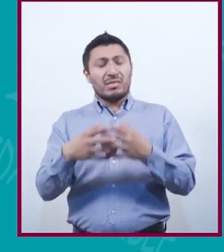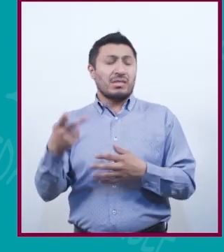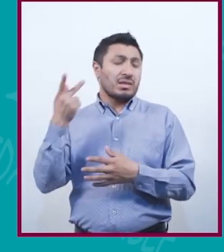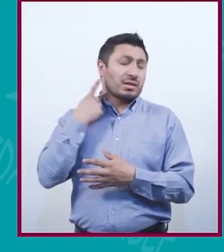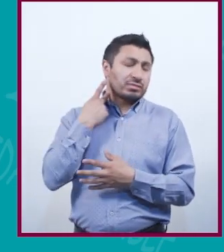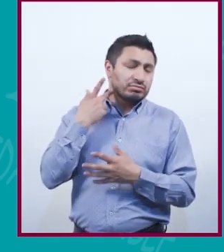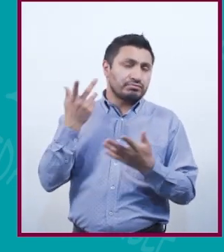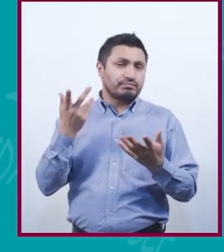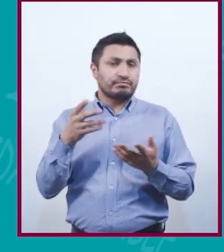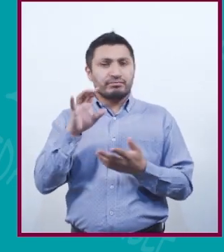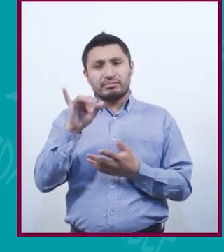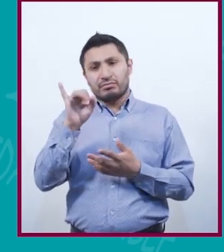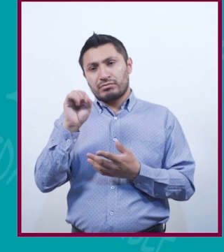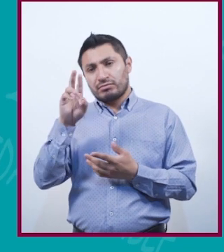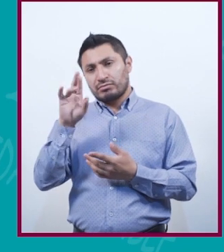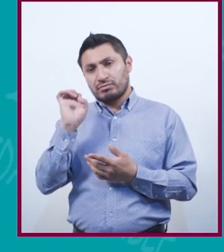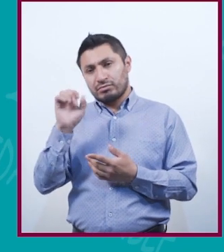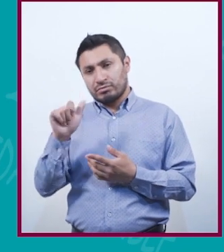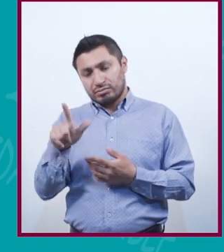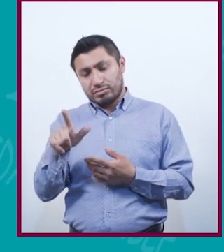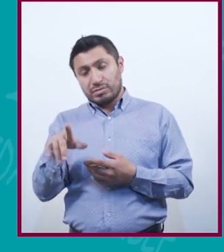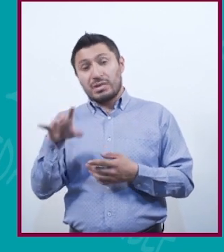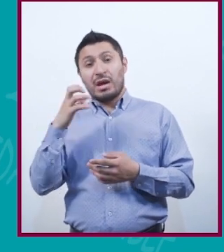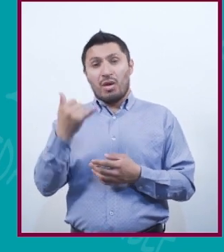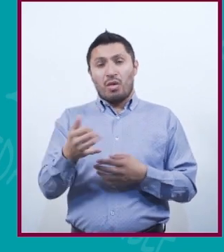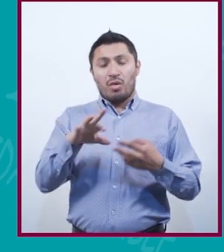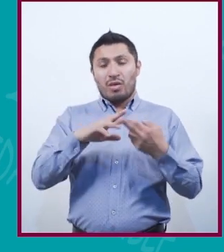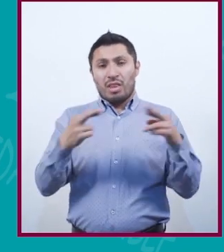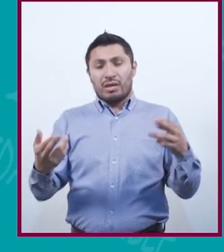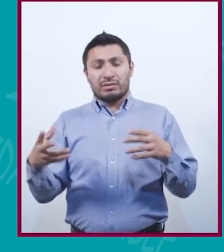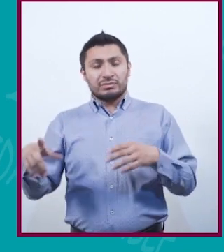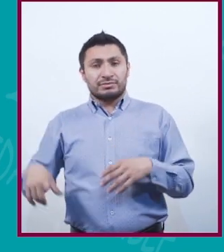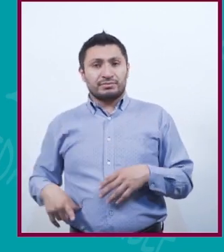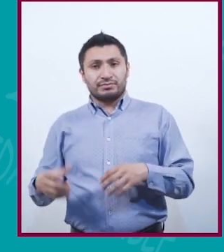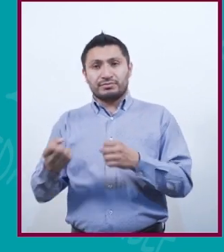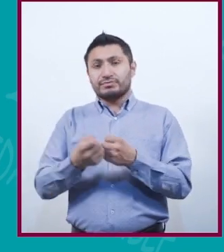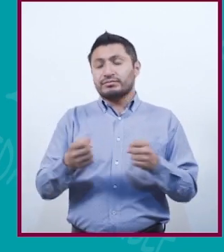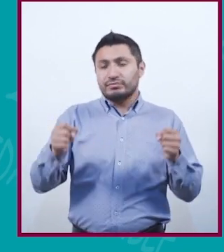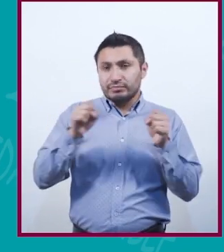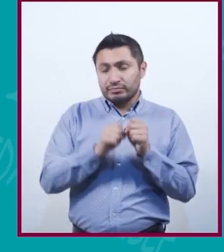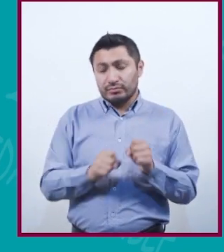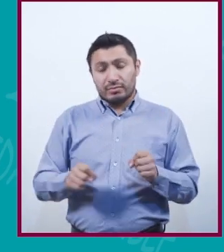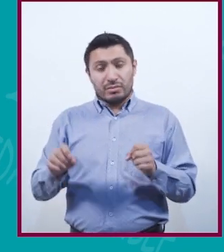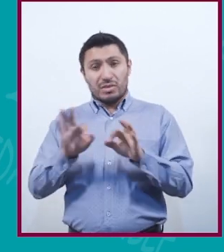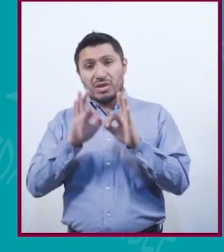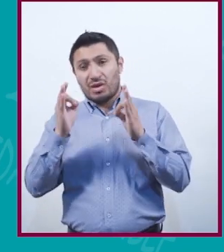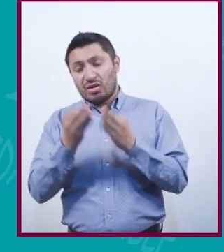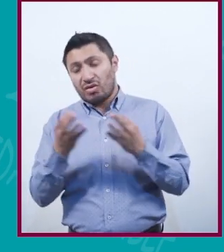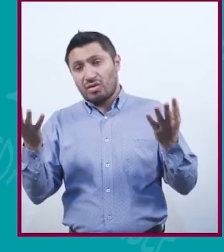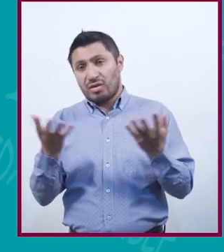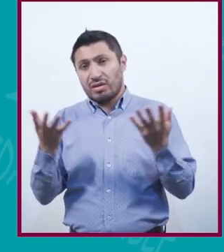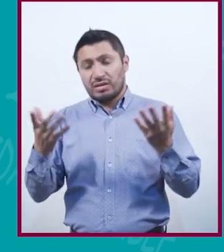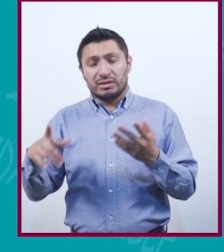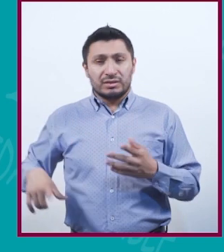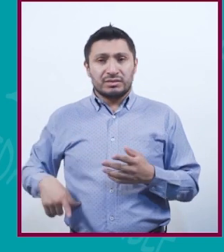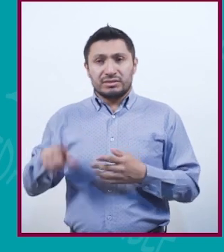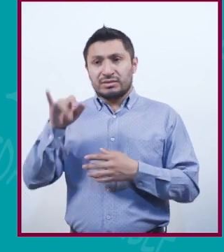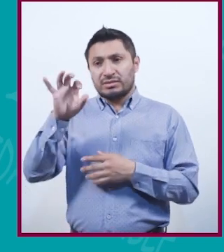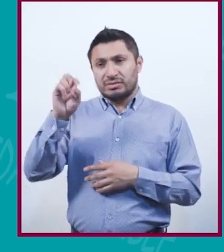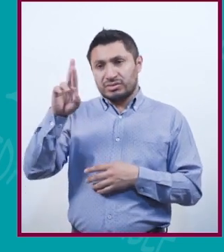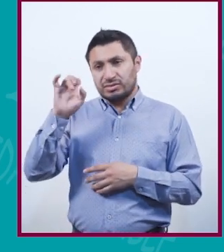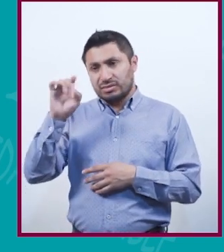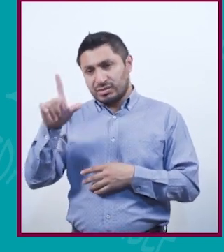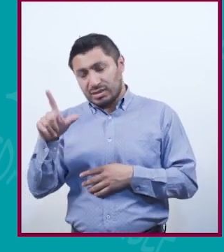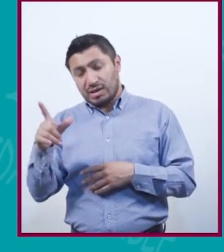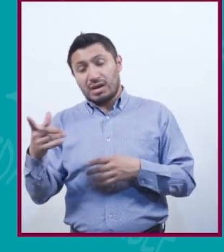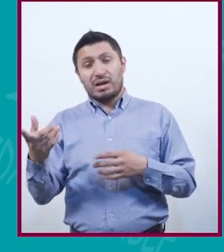sistema político israelí y de la relación entre su Estado y su sociedad, por la manera como se forman los gobiernos en